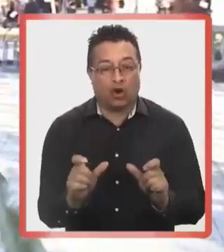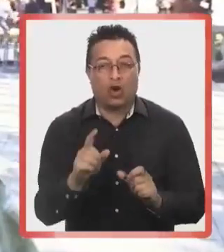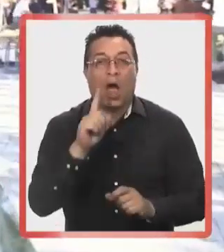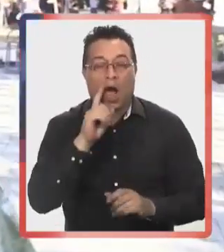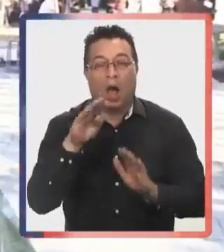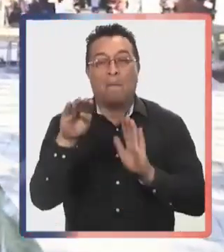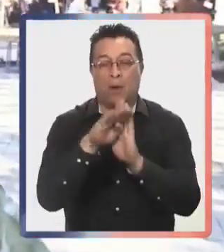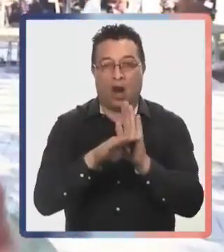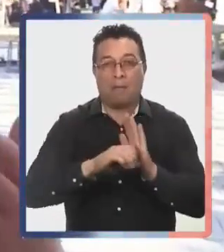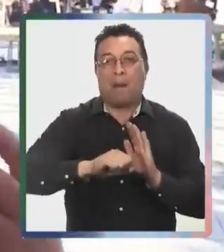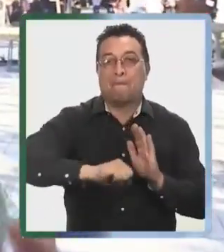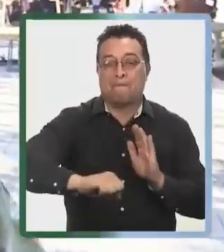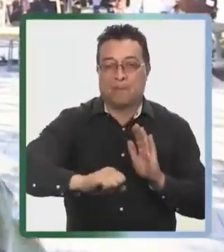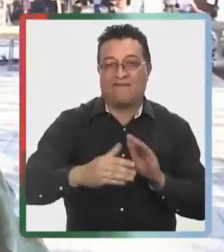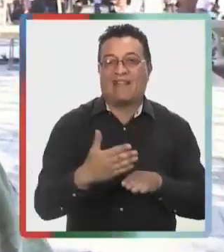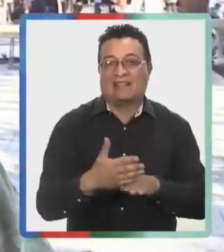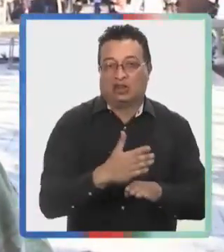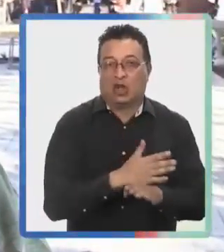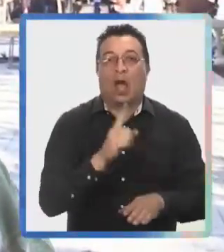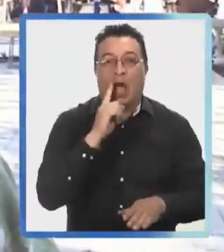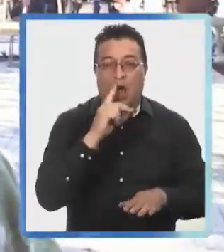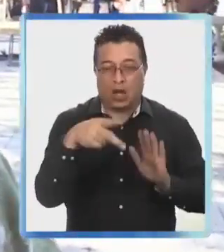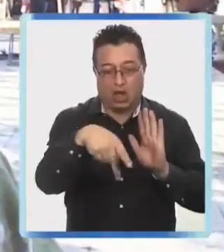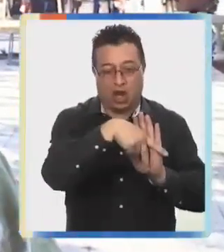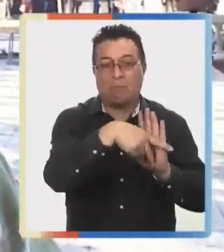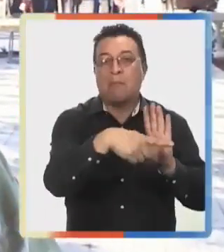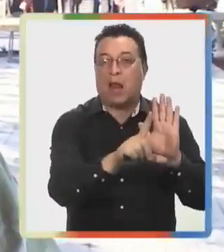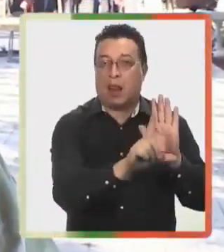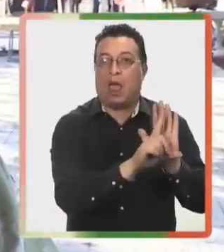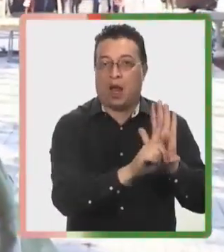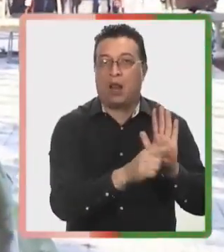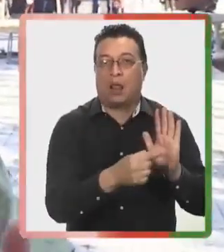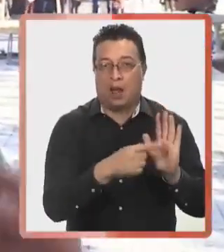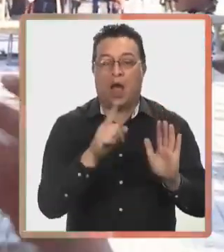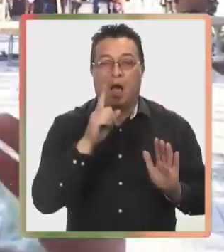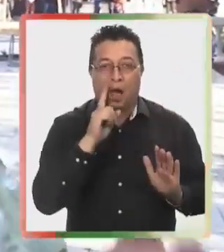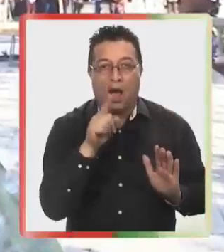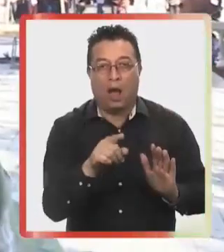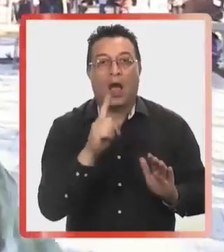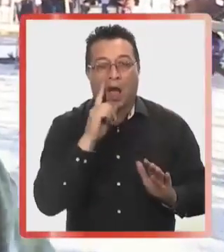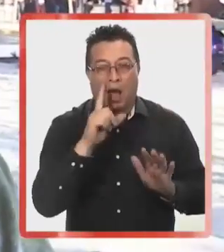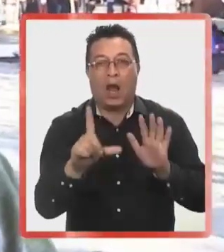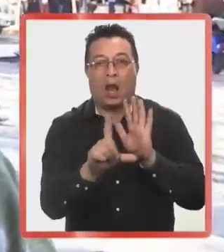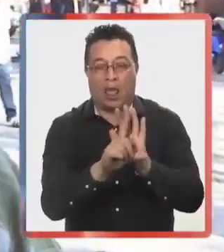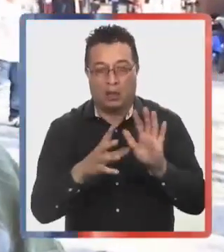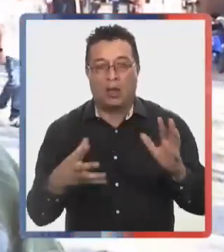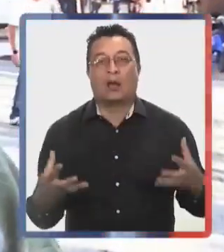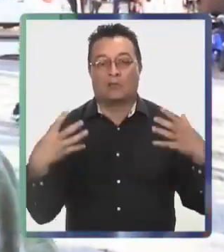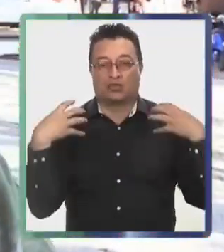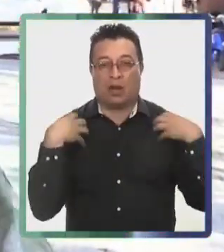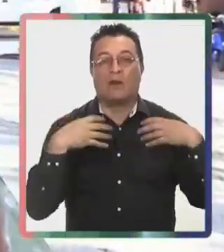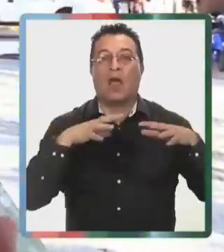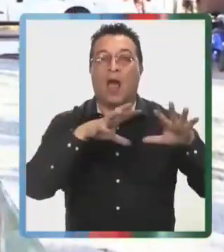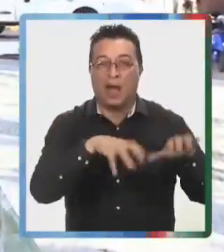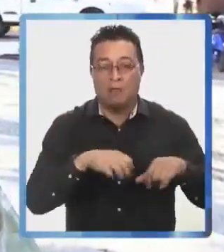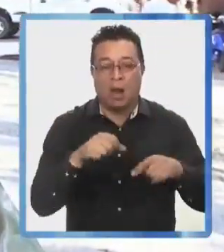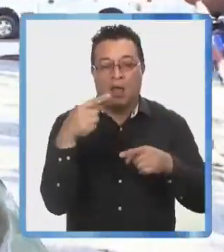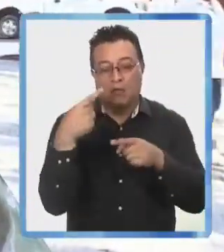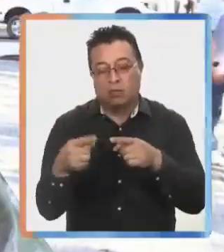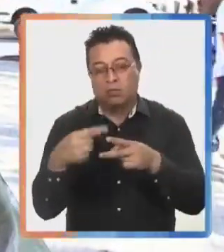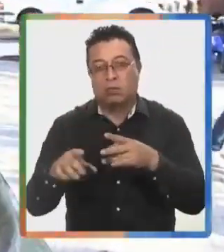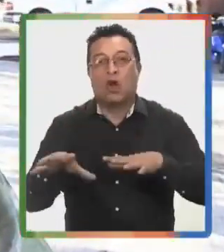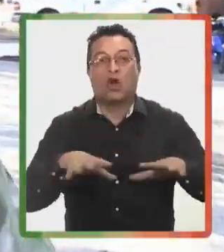de prevención, existe una normativa legal, está la ley de tenencia responsable de mascota y una serie de